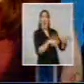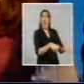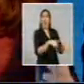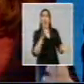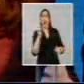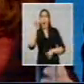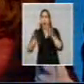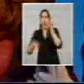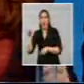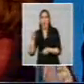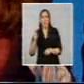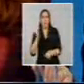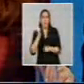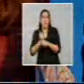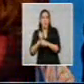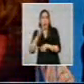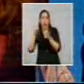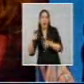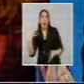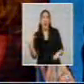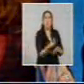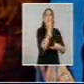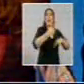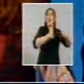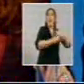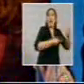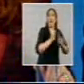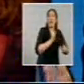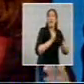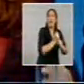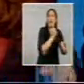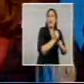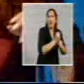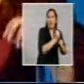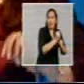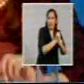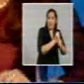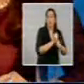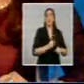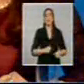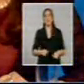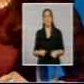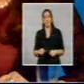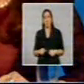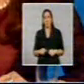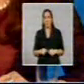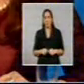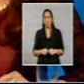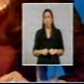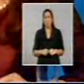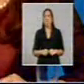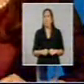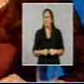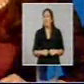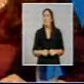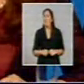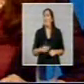continuar con la fuente de trabajo. Y también porque